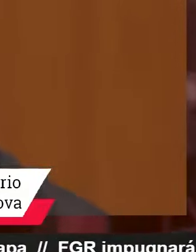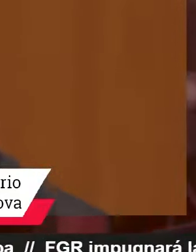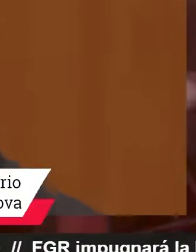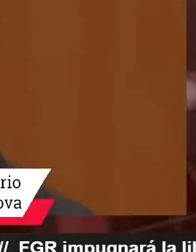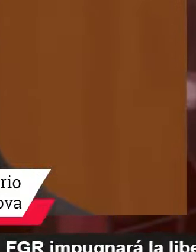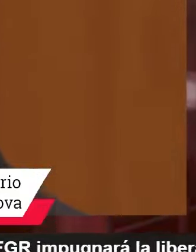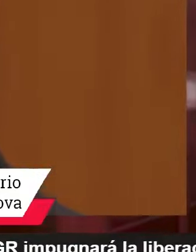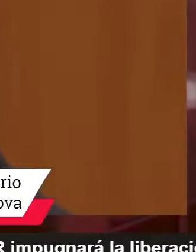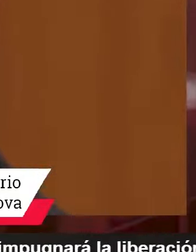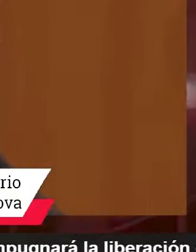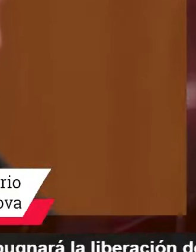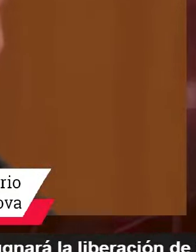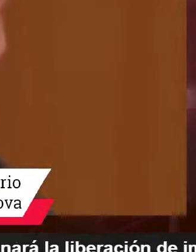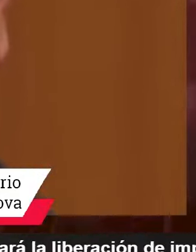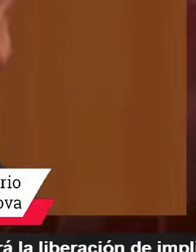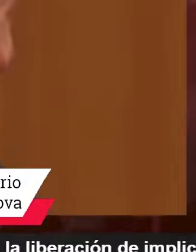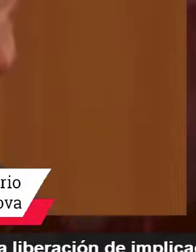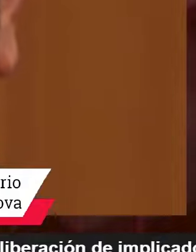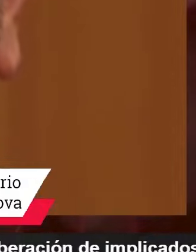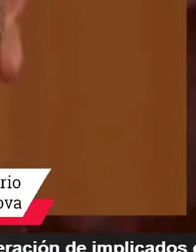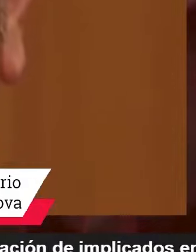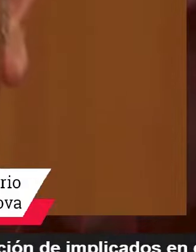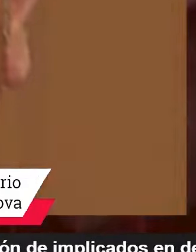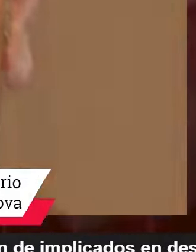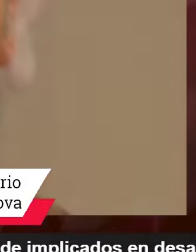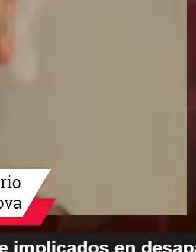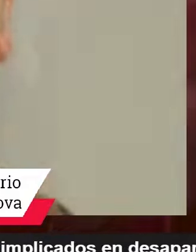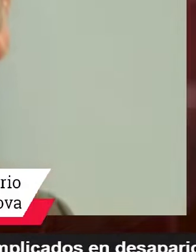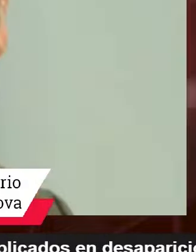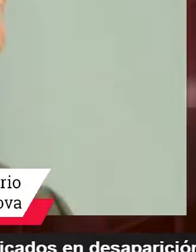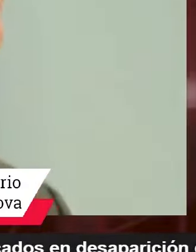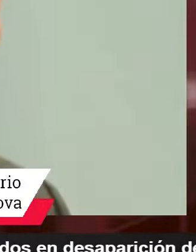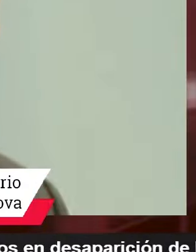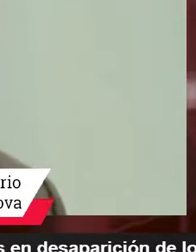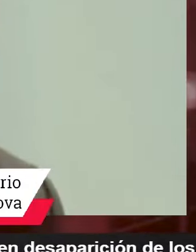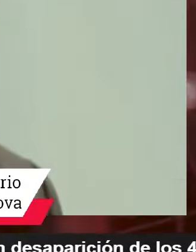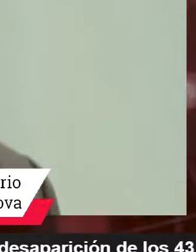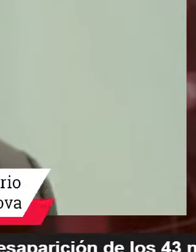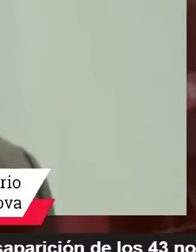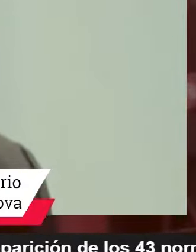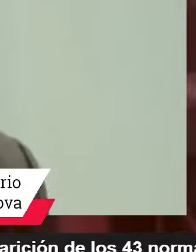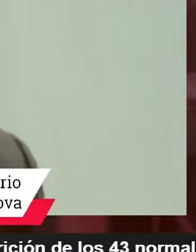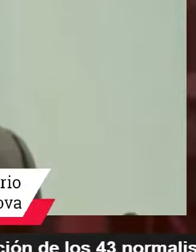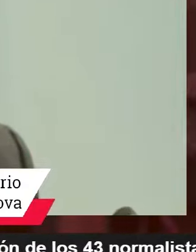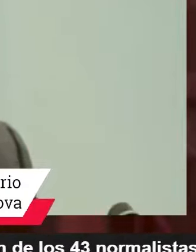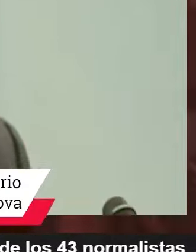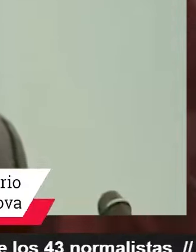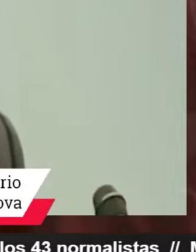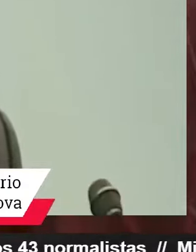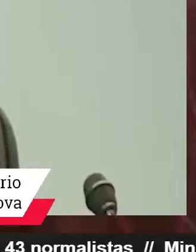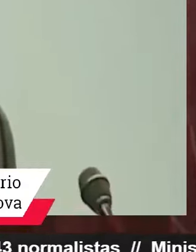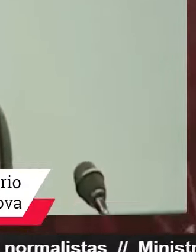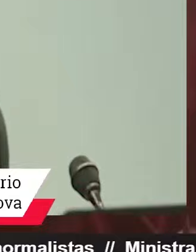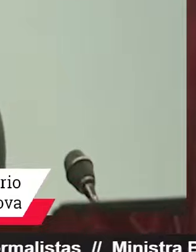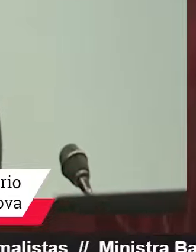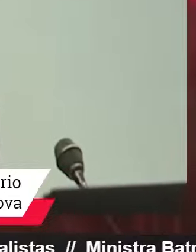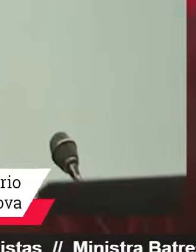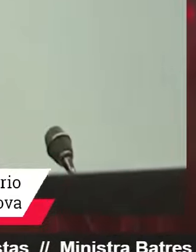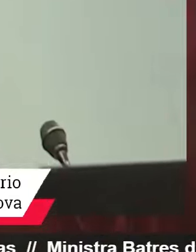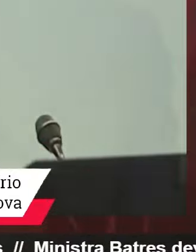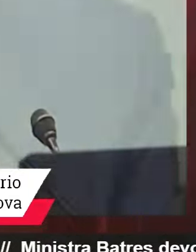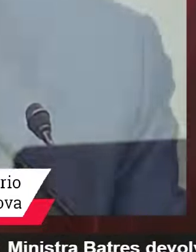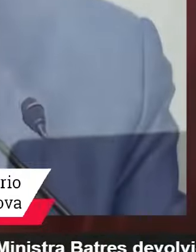Lorenzo cordobal recordar que Lorenzo Córdoba entró en abril de 2014 a este cargo a esta